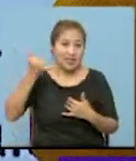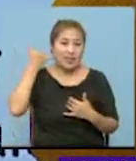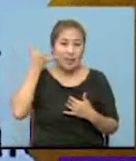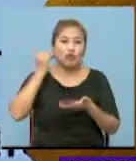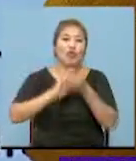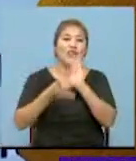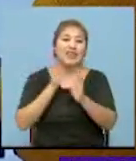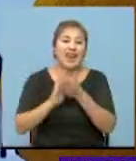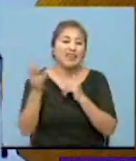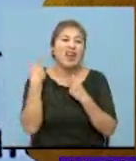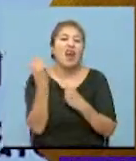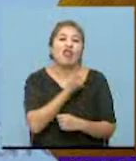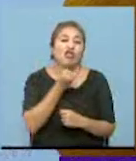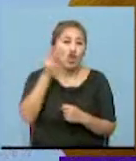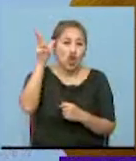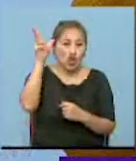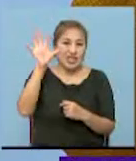forma gratuita al